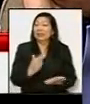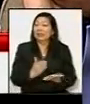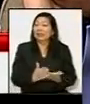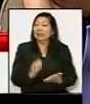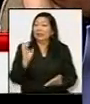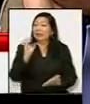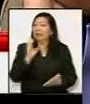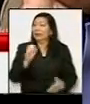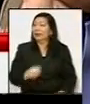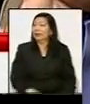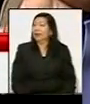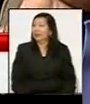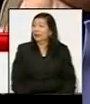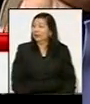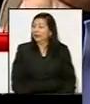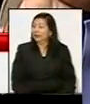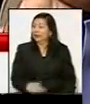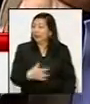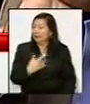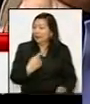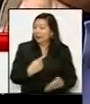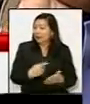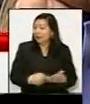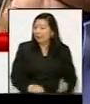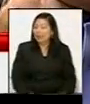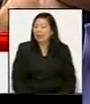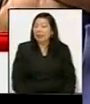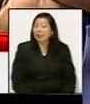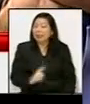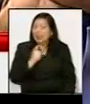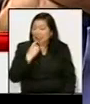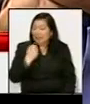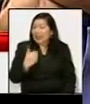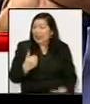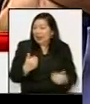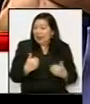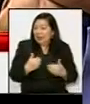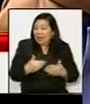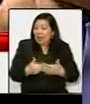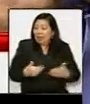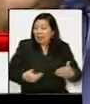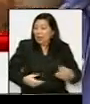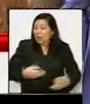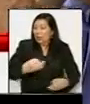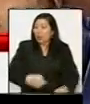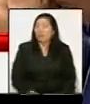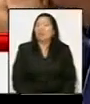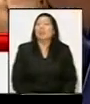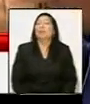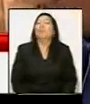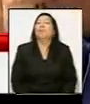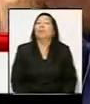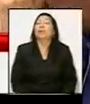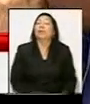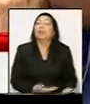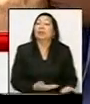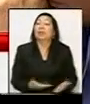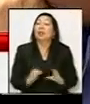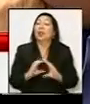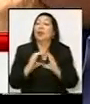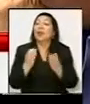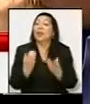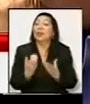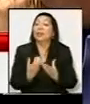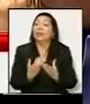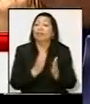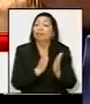que buscar en el sentido de que se tiene que establecer que el antejuicio lleva a que el congreso